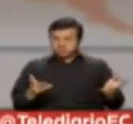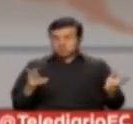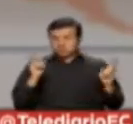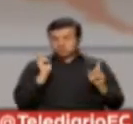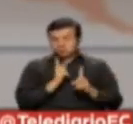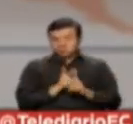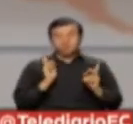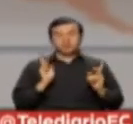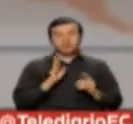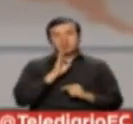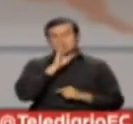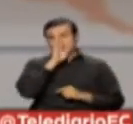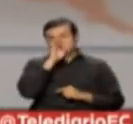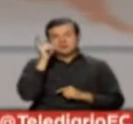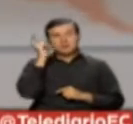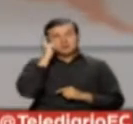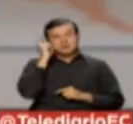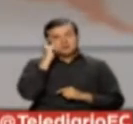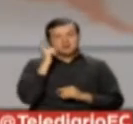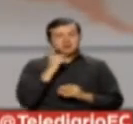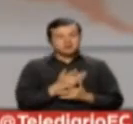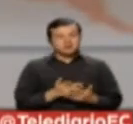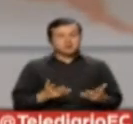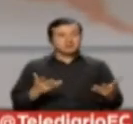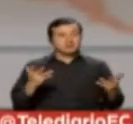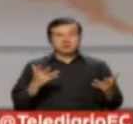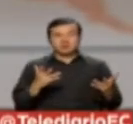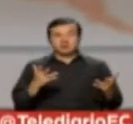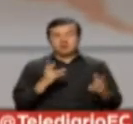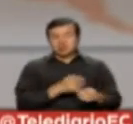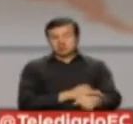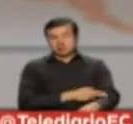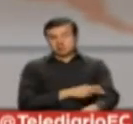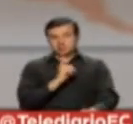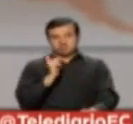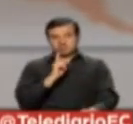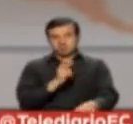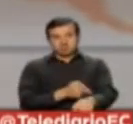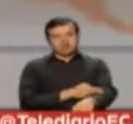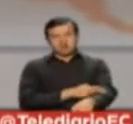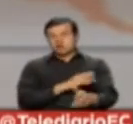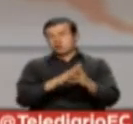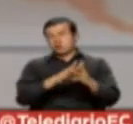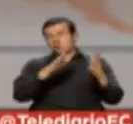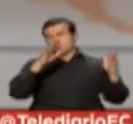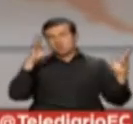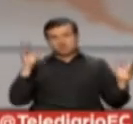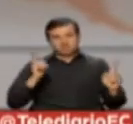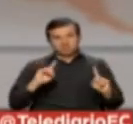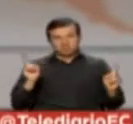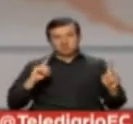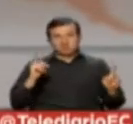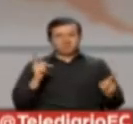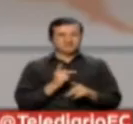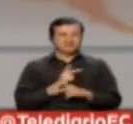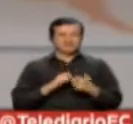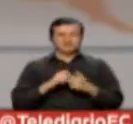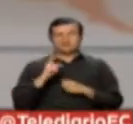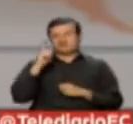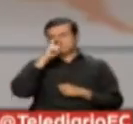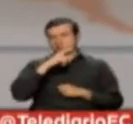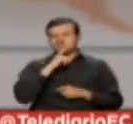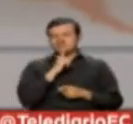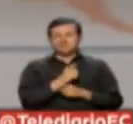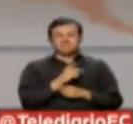pero siempre pensando en que no hayan exageraciones que no que no hayan elementos que lo único que hacen es yo